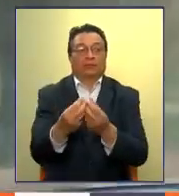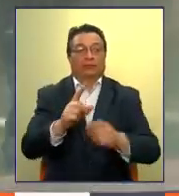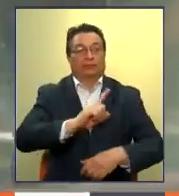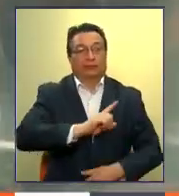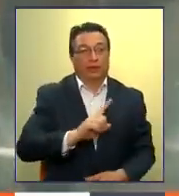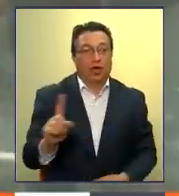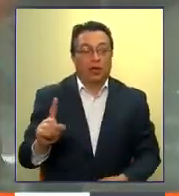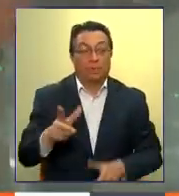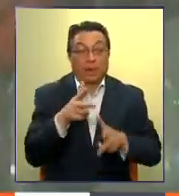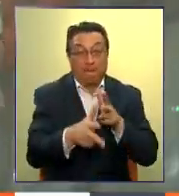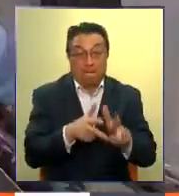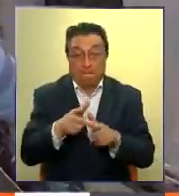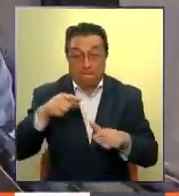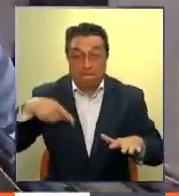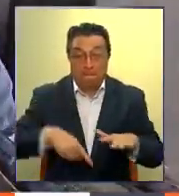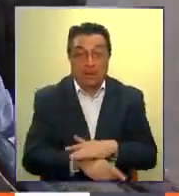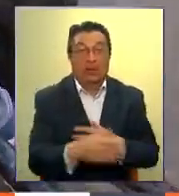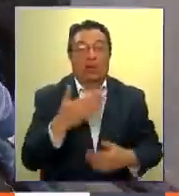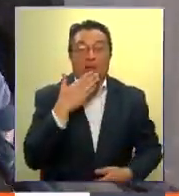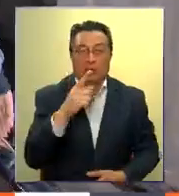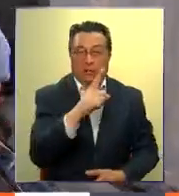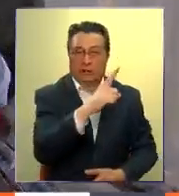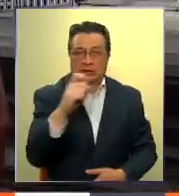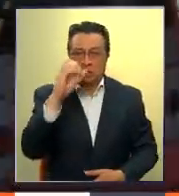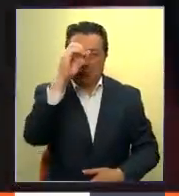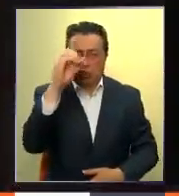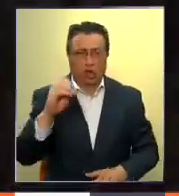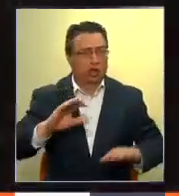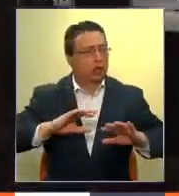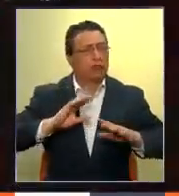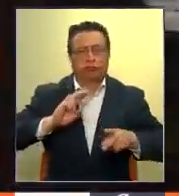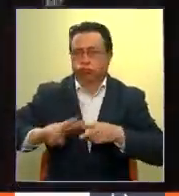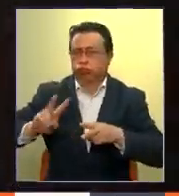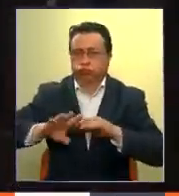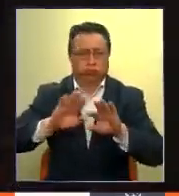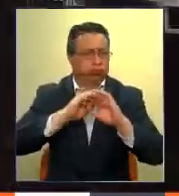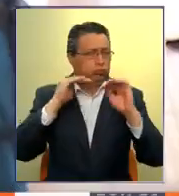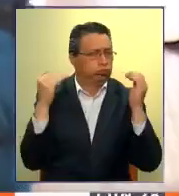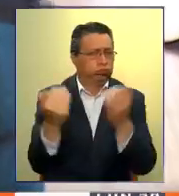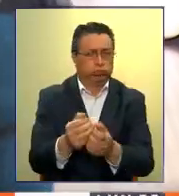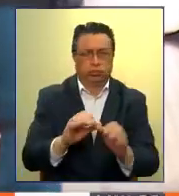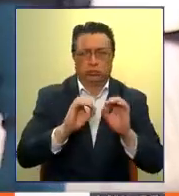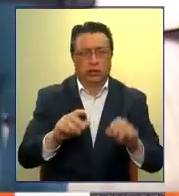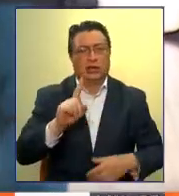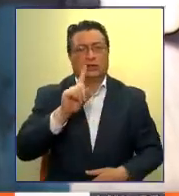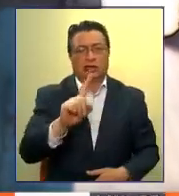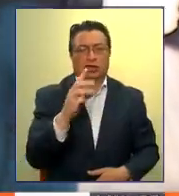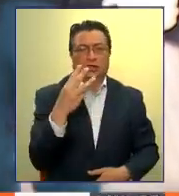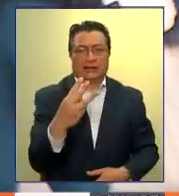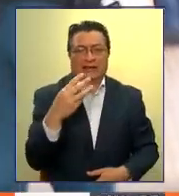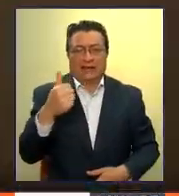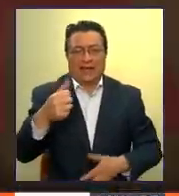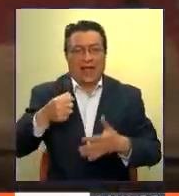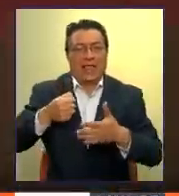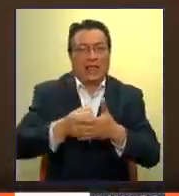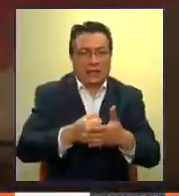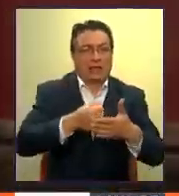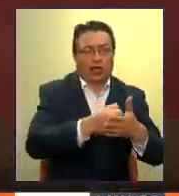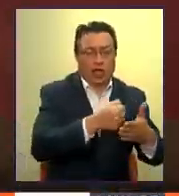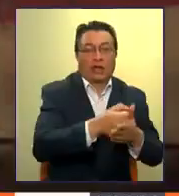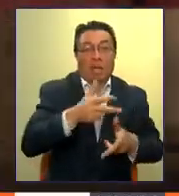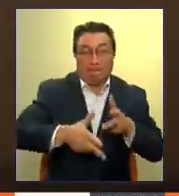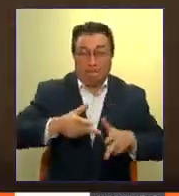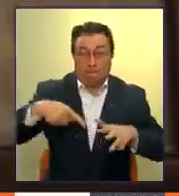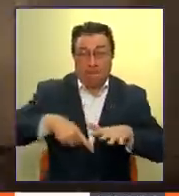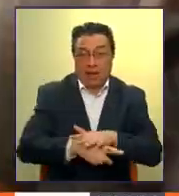su parte metro ya tiene habilitada el 100% de la red operativa en santiago en total 136 estaciones estarán funcionando